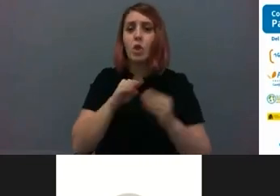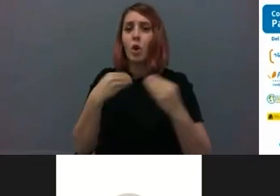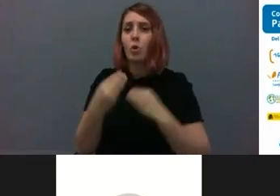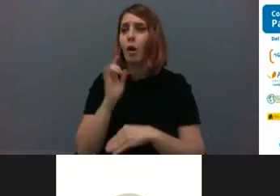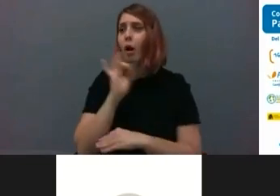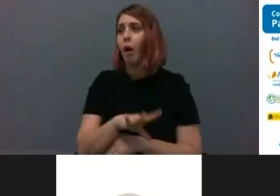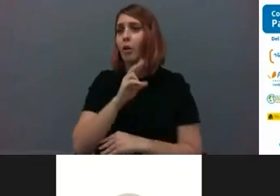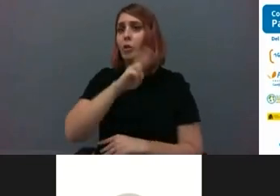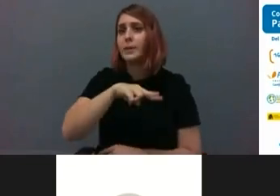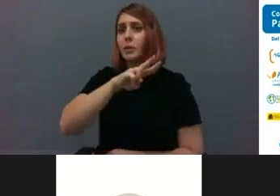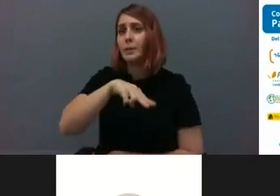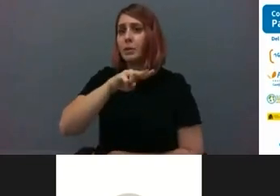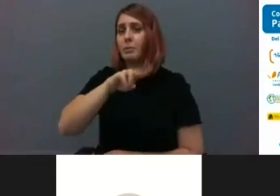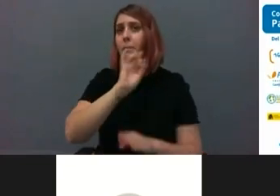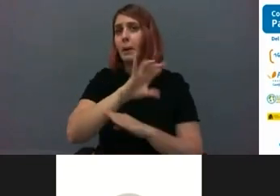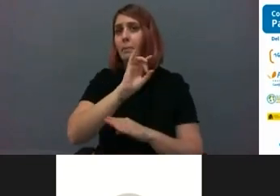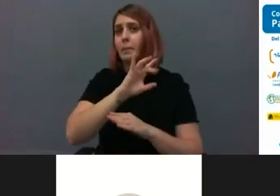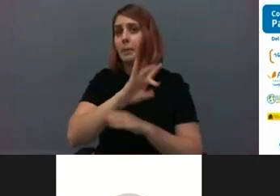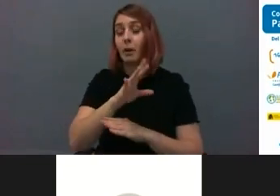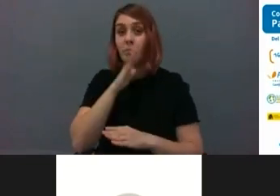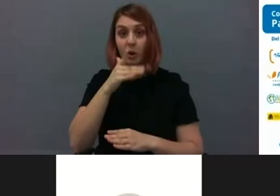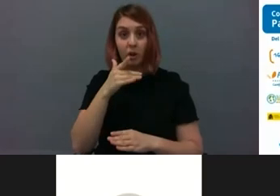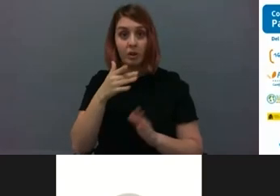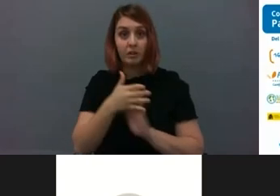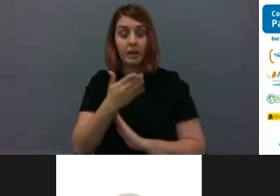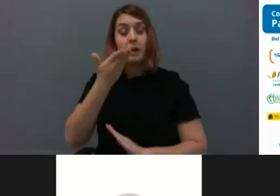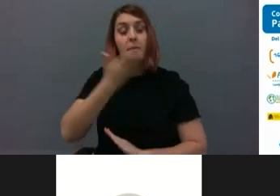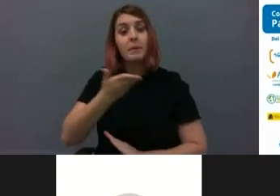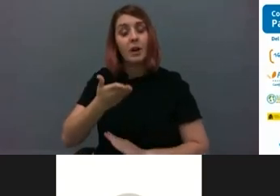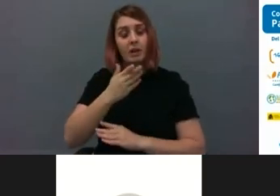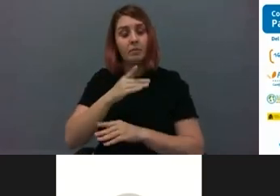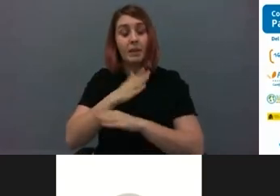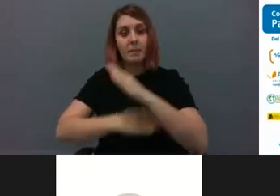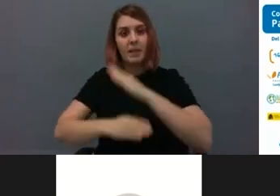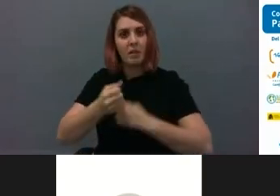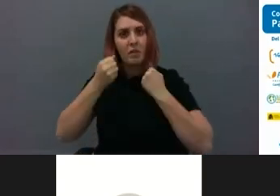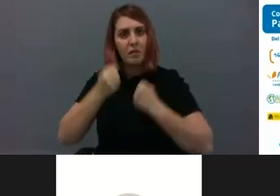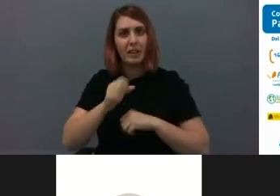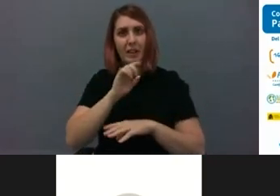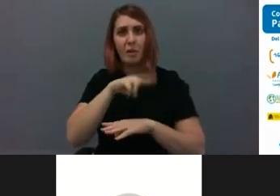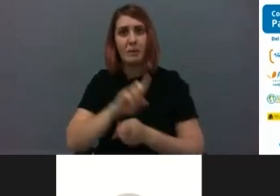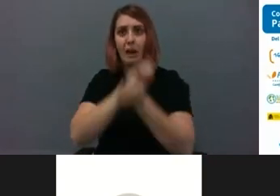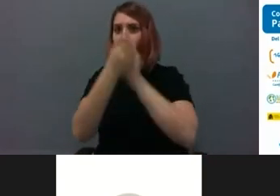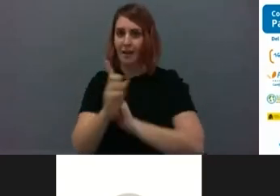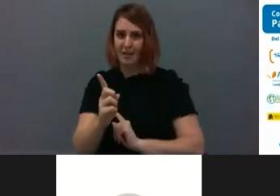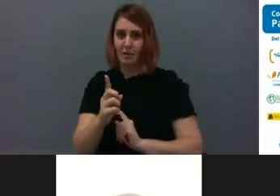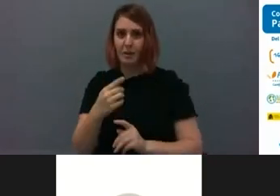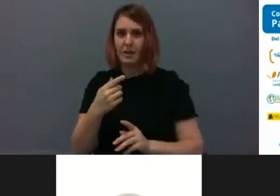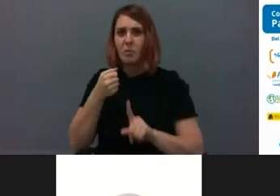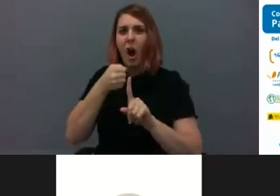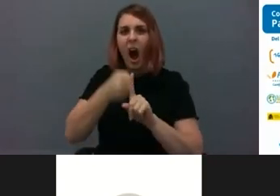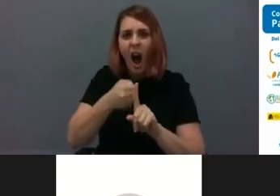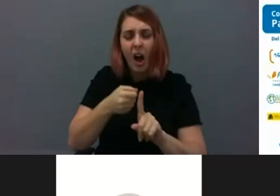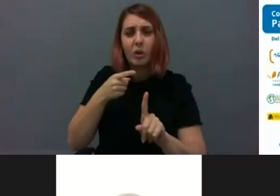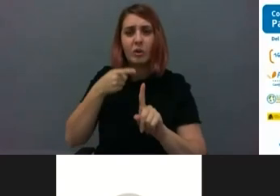cada 2 meses. ¿O acaso en 2 meses en graves dependientes va a cambiar la situación? Es un auténtico acoso y daño moral y mental al que estamos